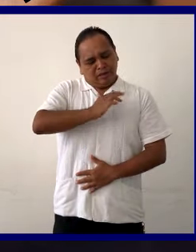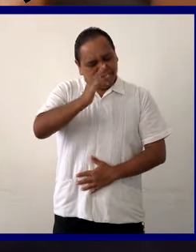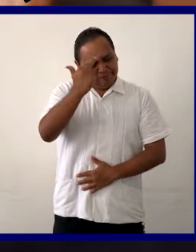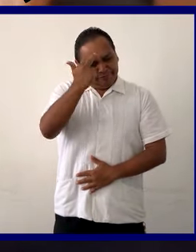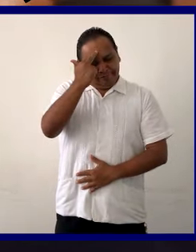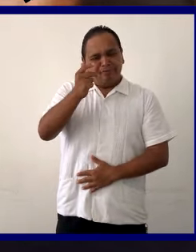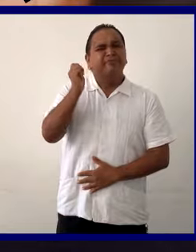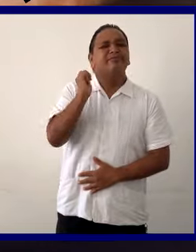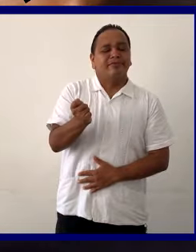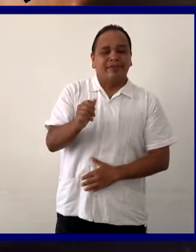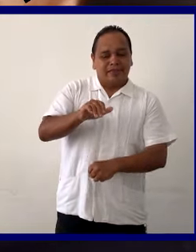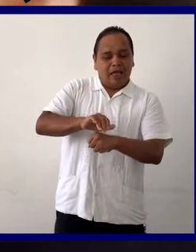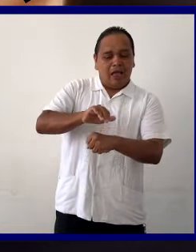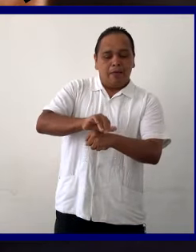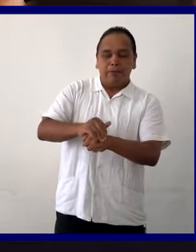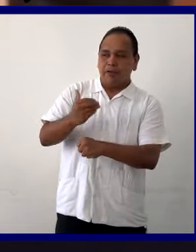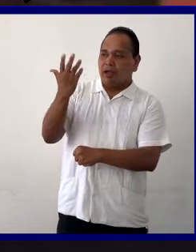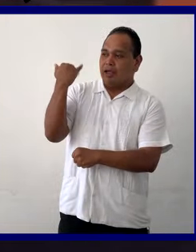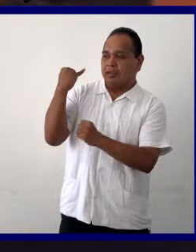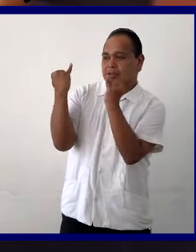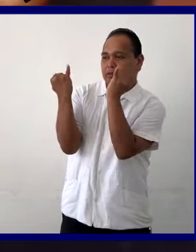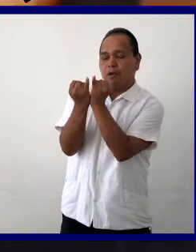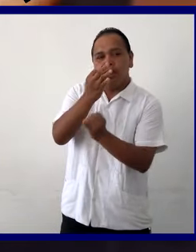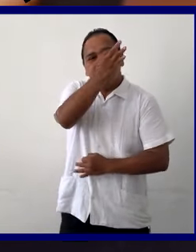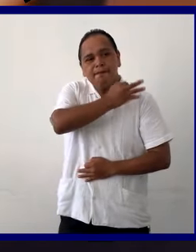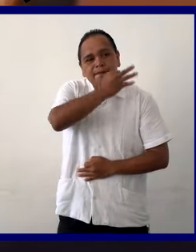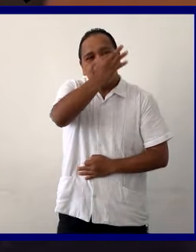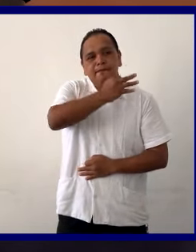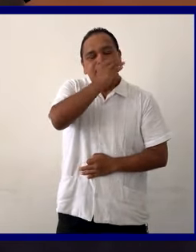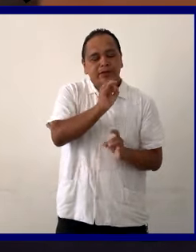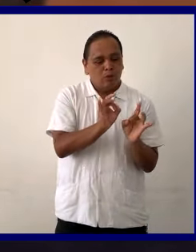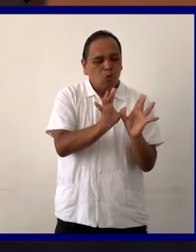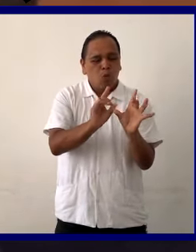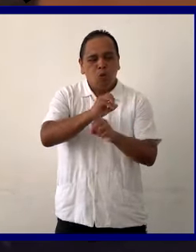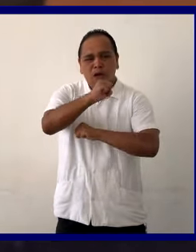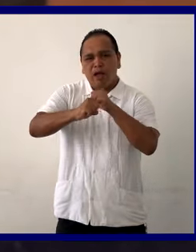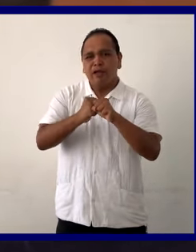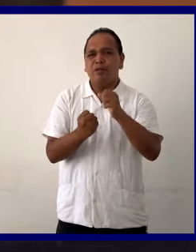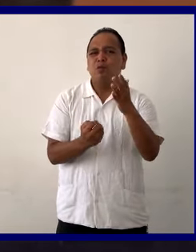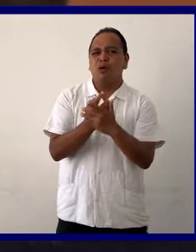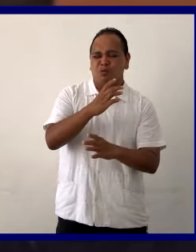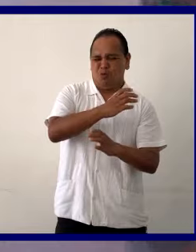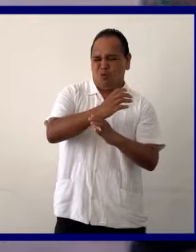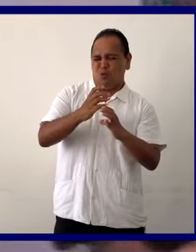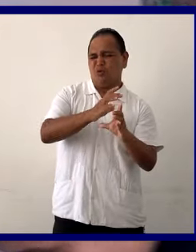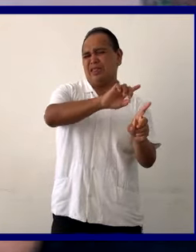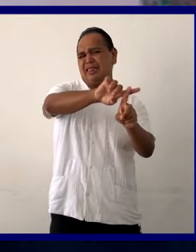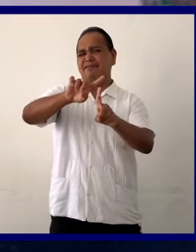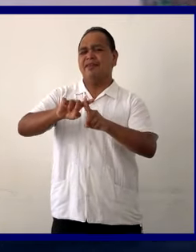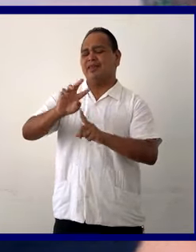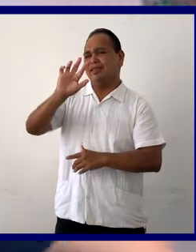every single one of my friends' birthday parties or events or you know, New Year's or stuff like that.